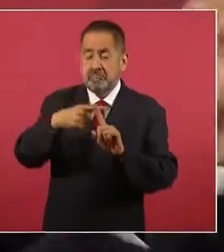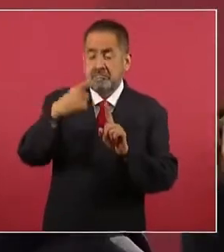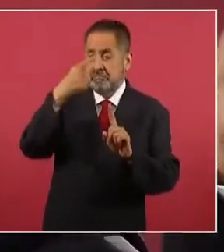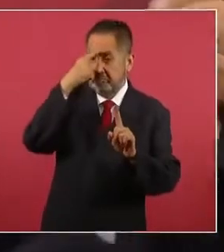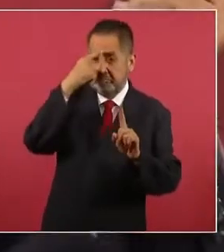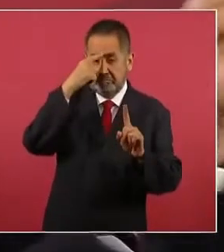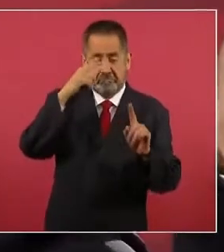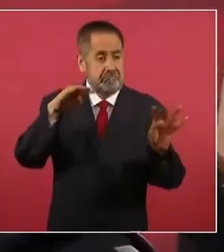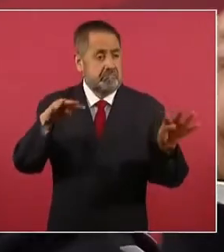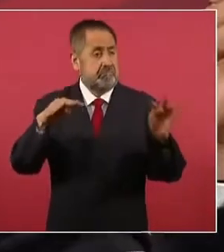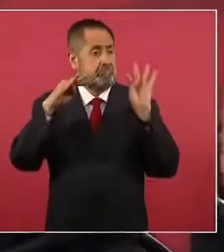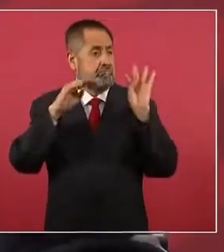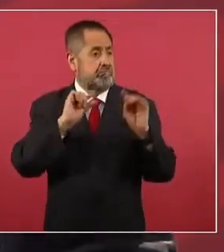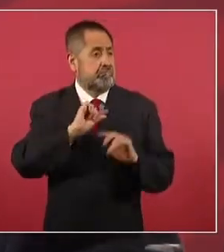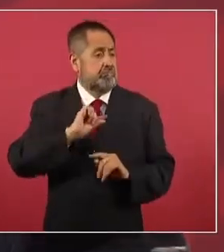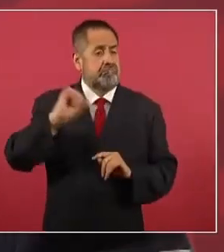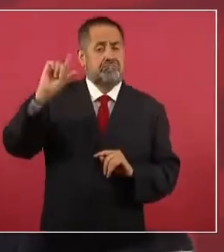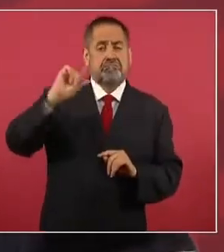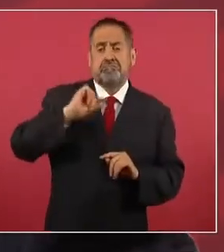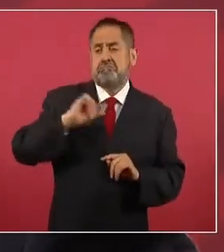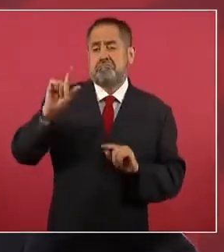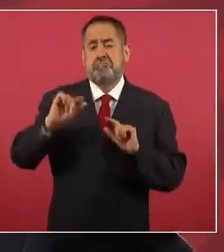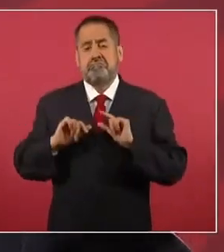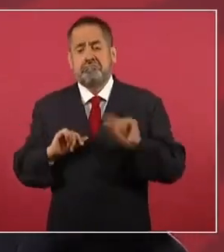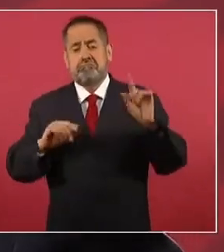la fama conseguida,